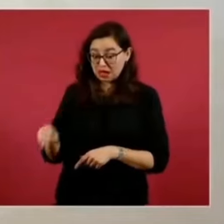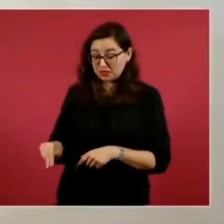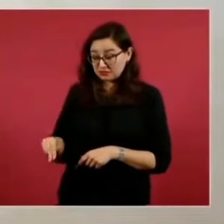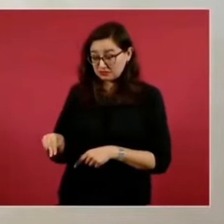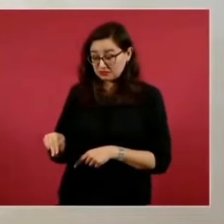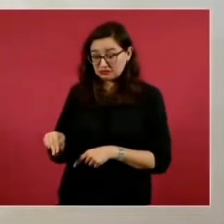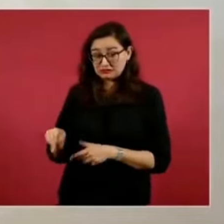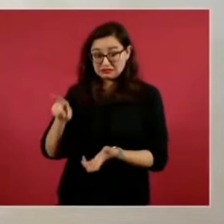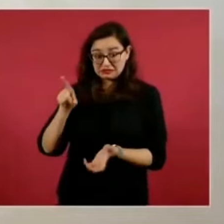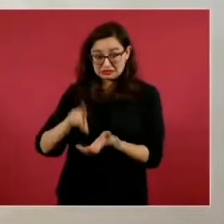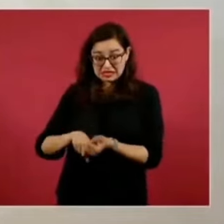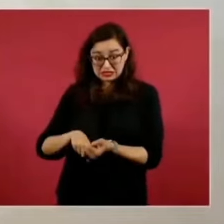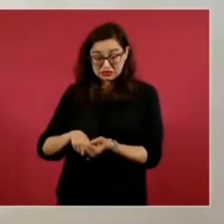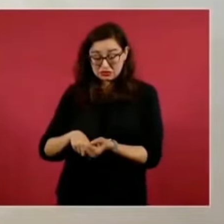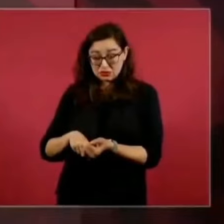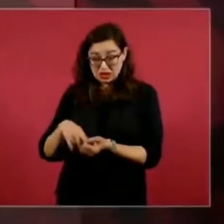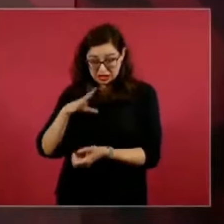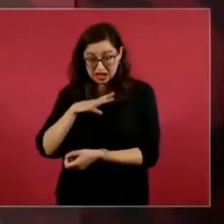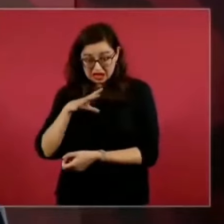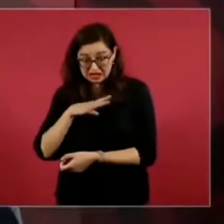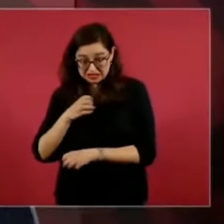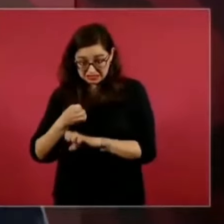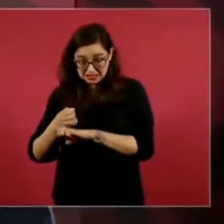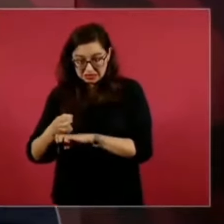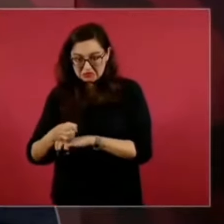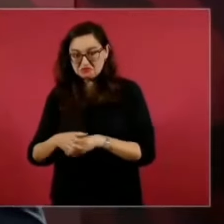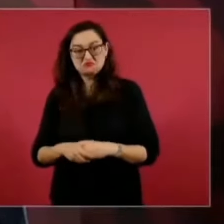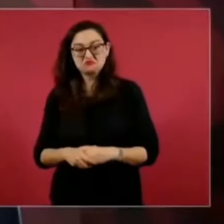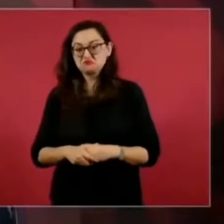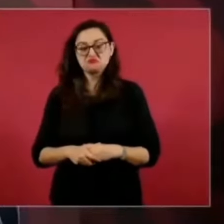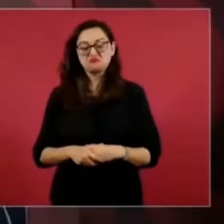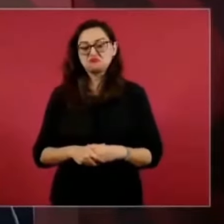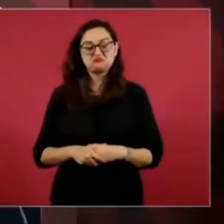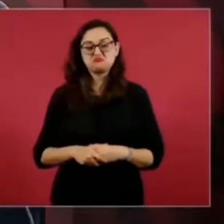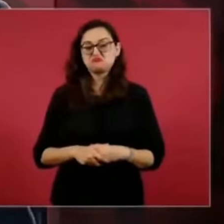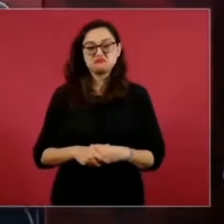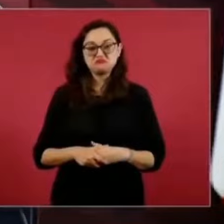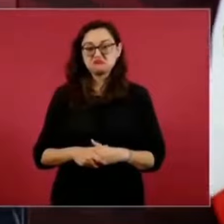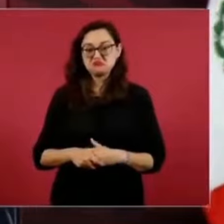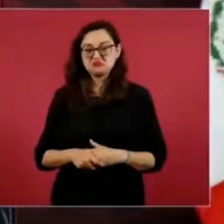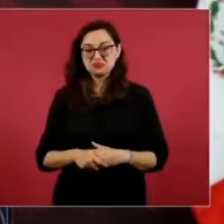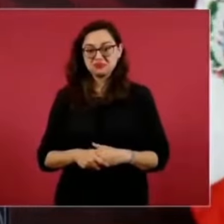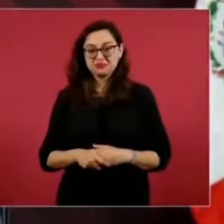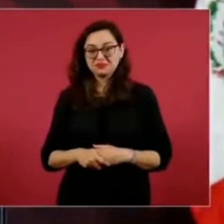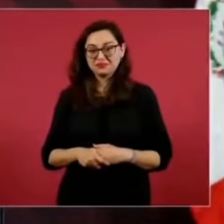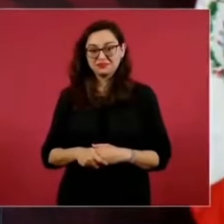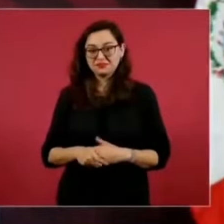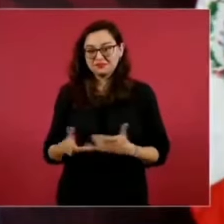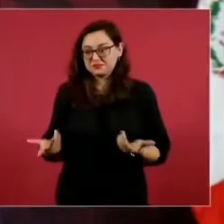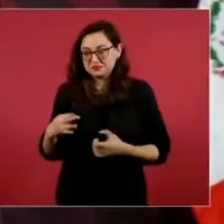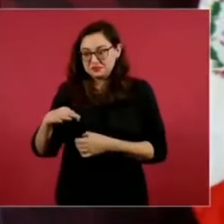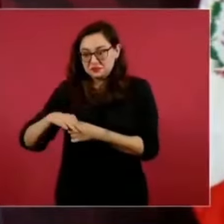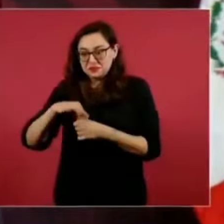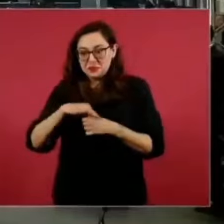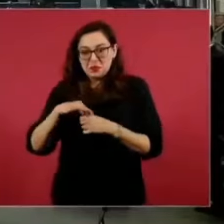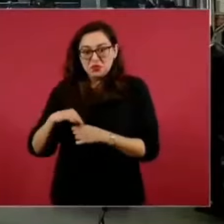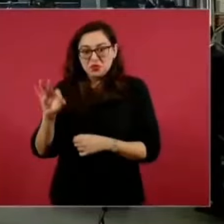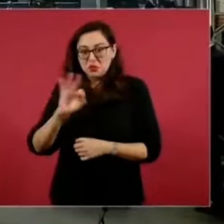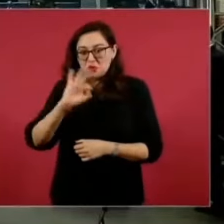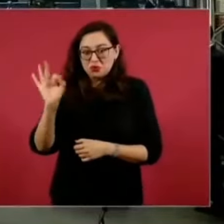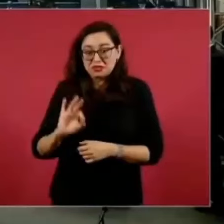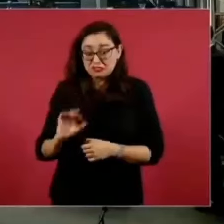pasó porque este ni siquiera obtuvo en la